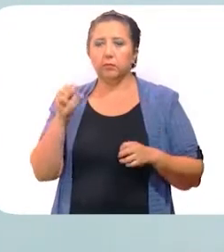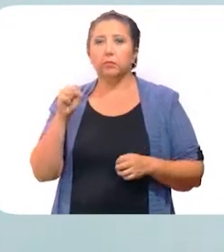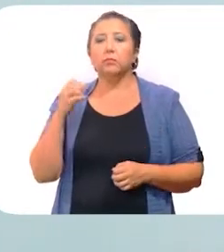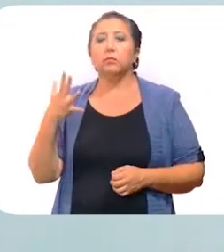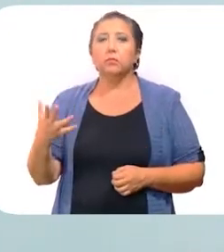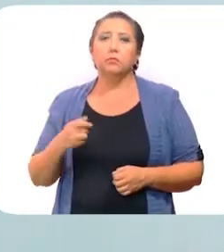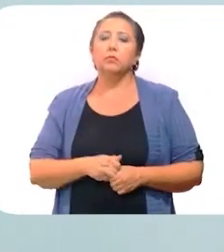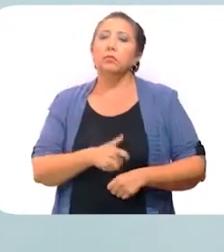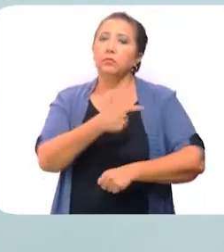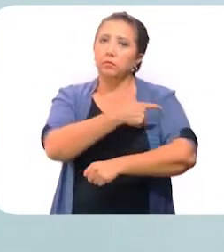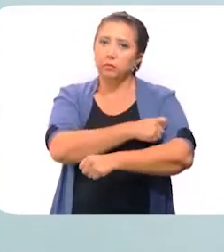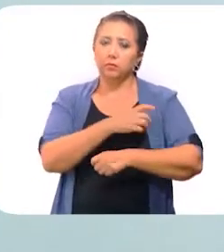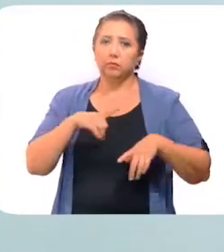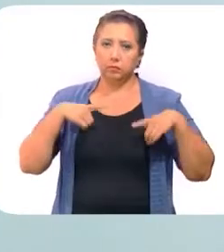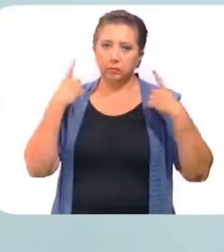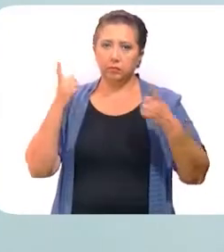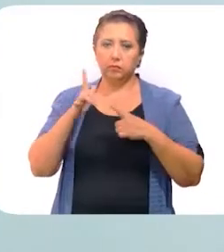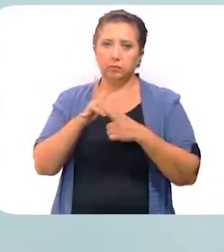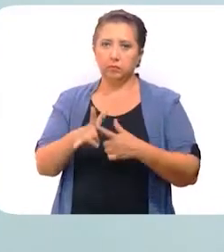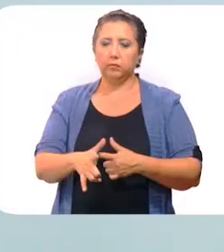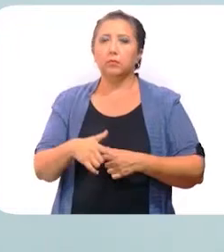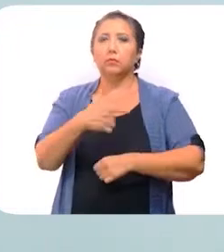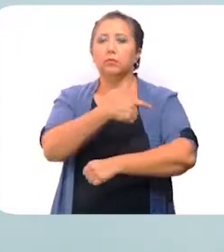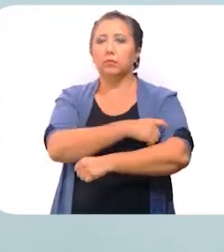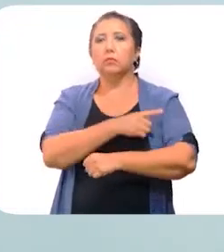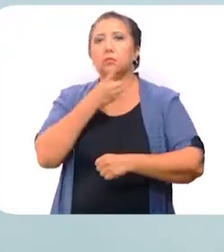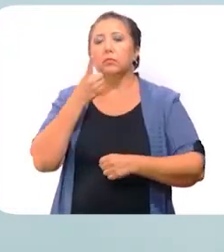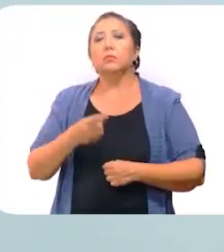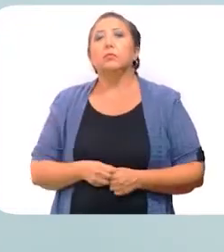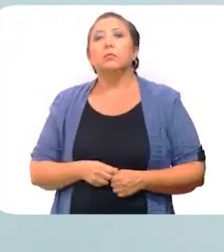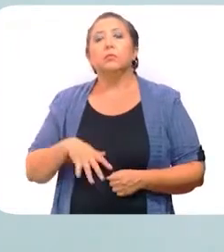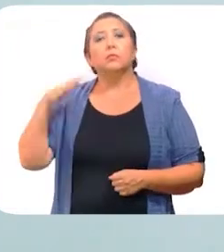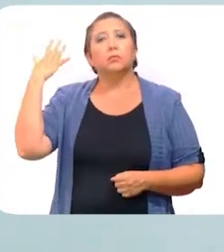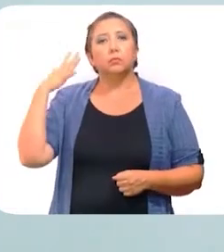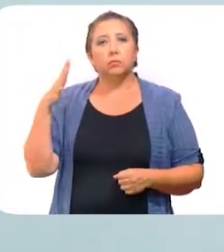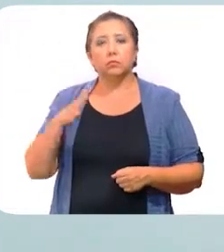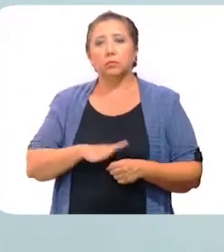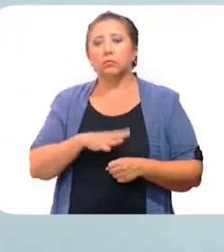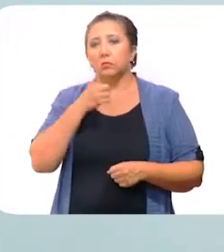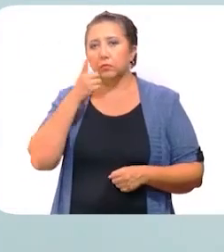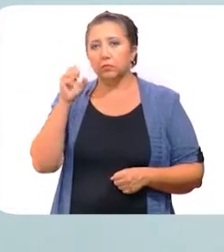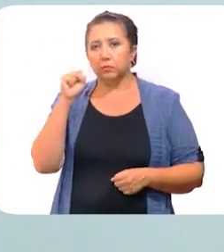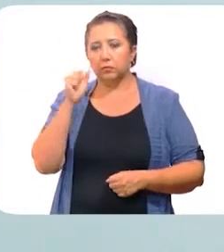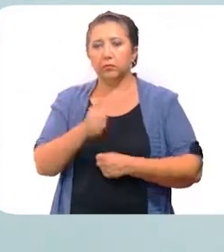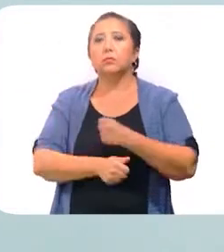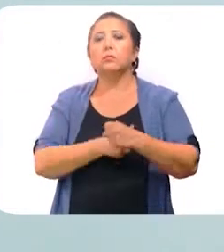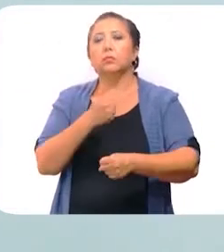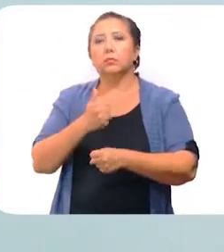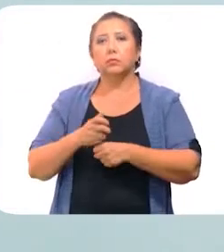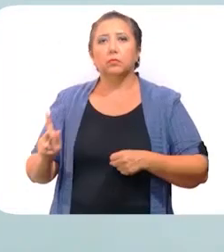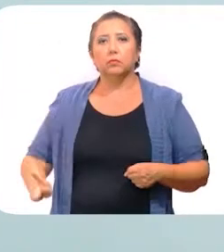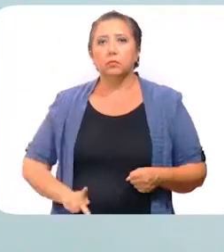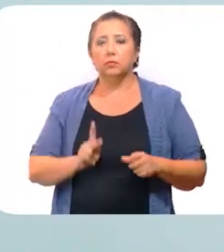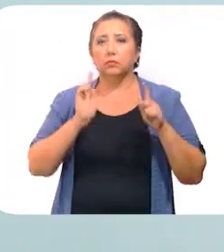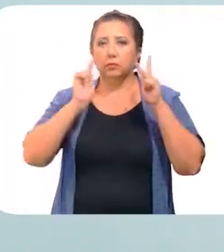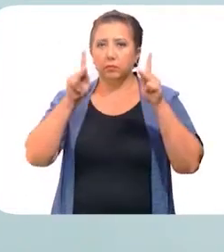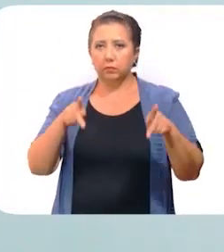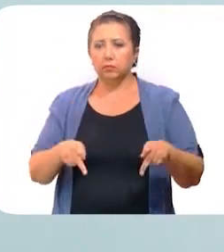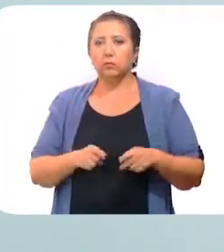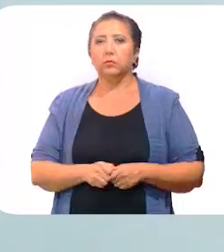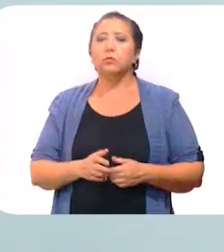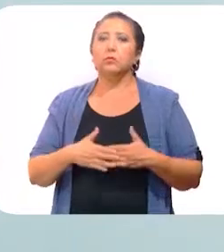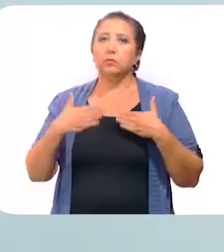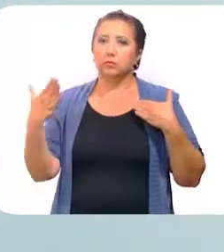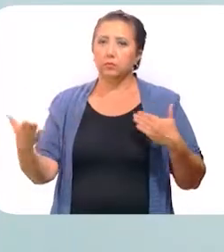contra el coronavirus, destinadas a continuar con la aplicación de las dosis de adultos mayores de 60 años en los municipios de Progreso, con